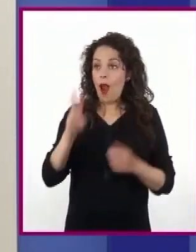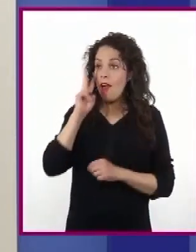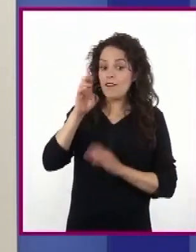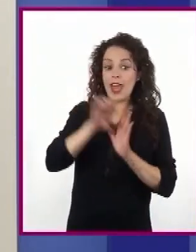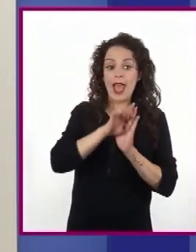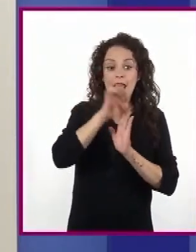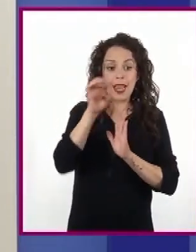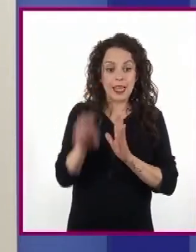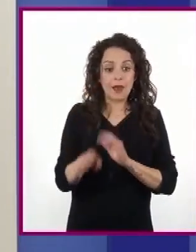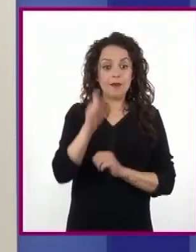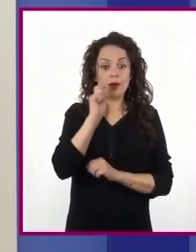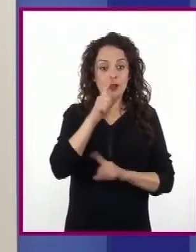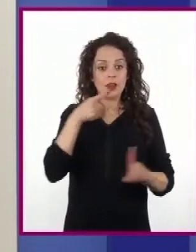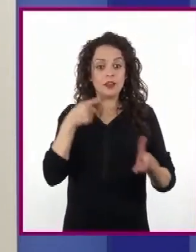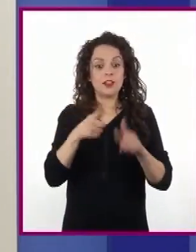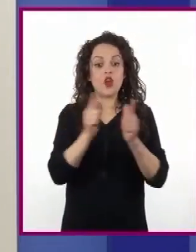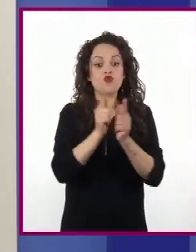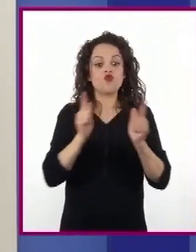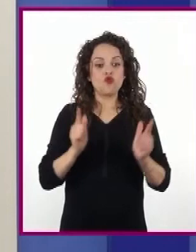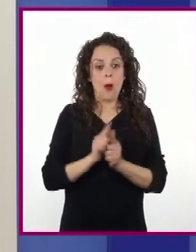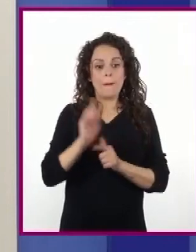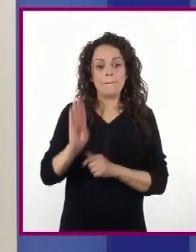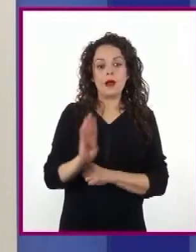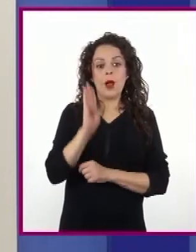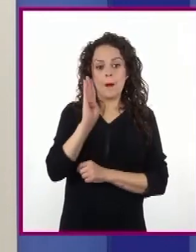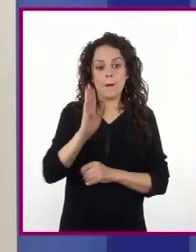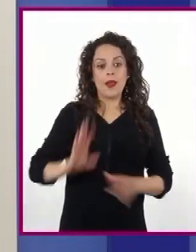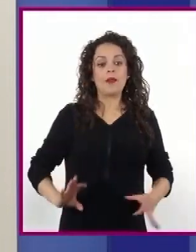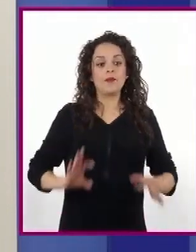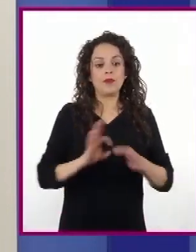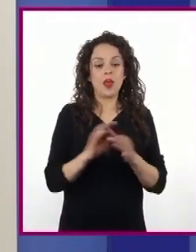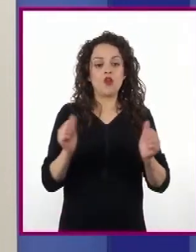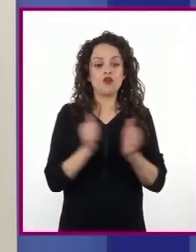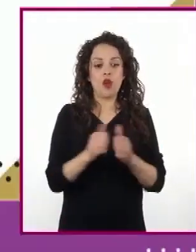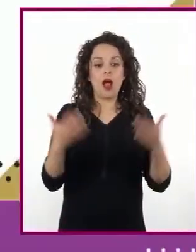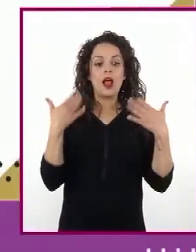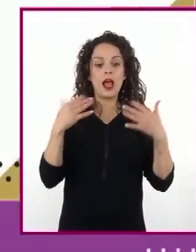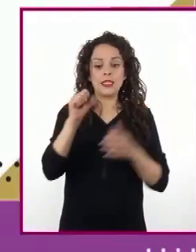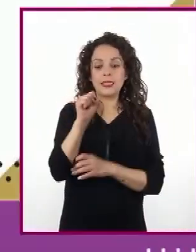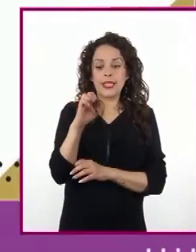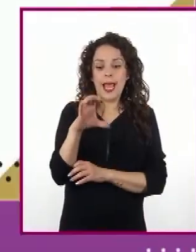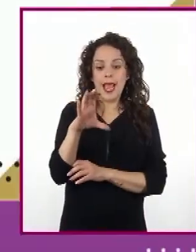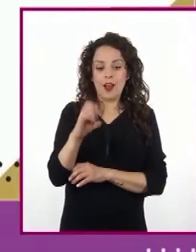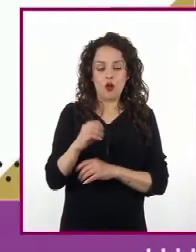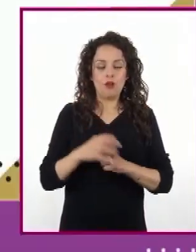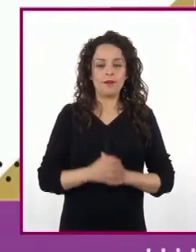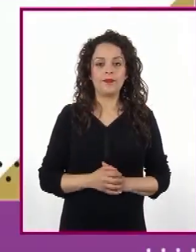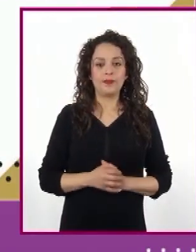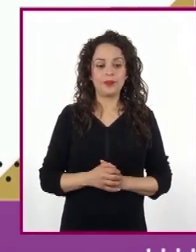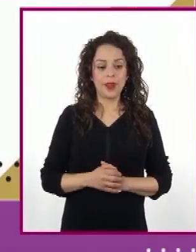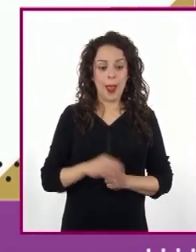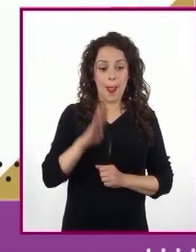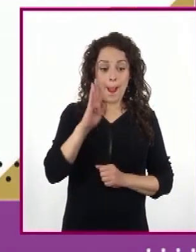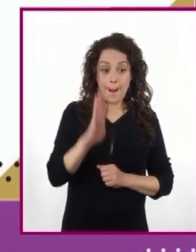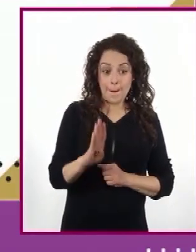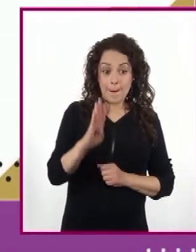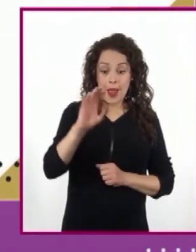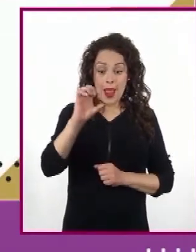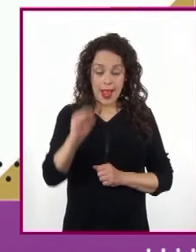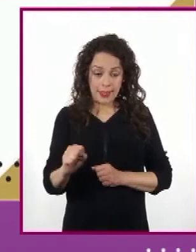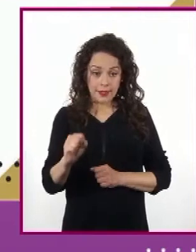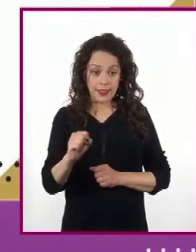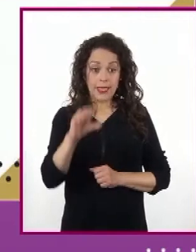de la clasificación del grupo B, correspondiente a los climas secos. En el BS,